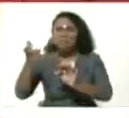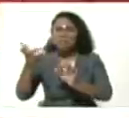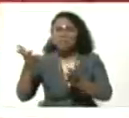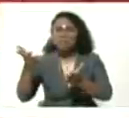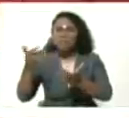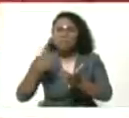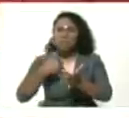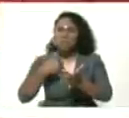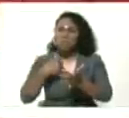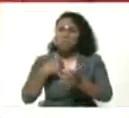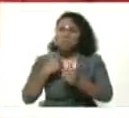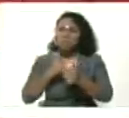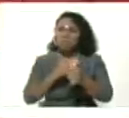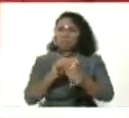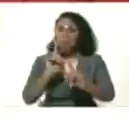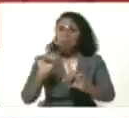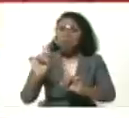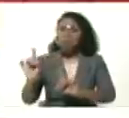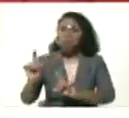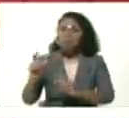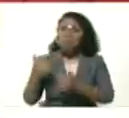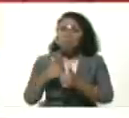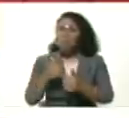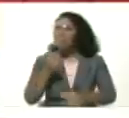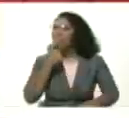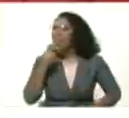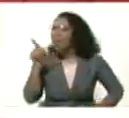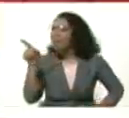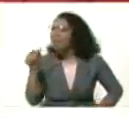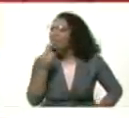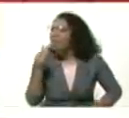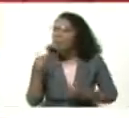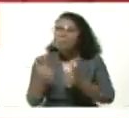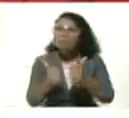No, yo estaba perseguido, pero ya no me están persiguiendo. ¿Quién te perseguía?